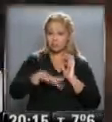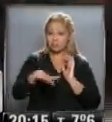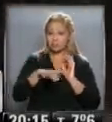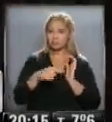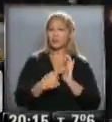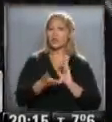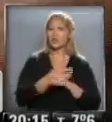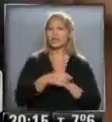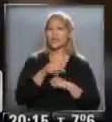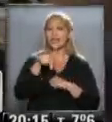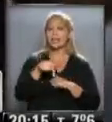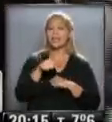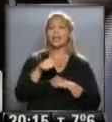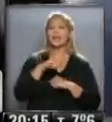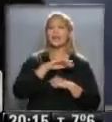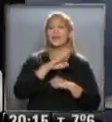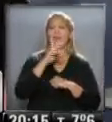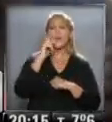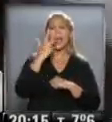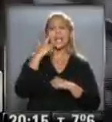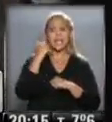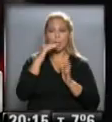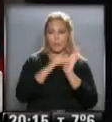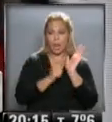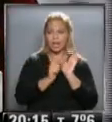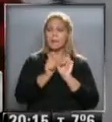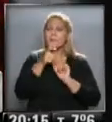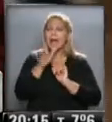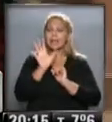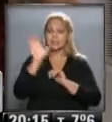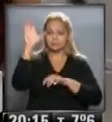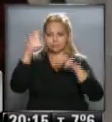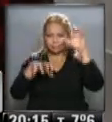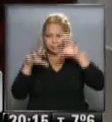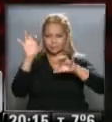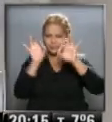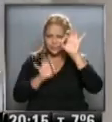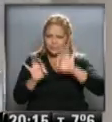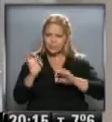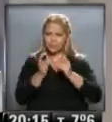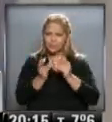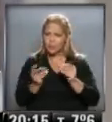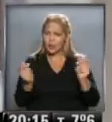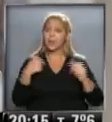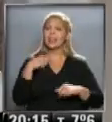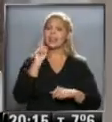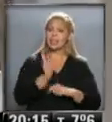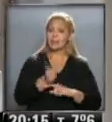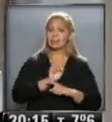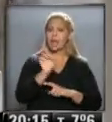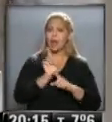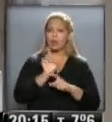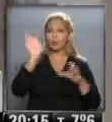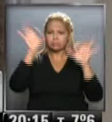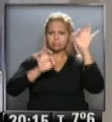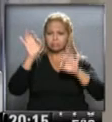provincia de Buenos Aires. En Bahía Blanca alguien dice que cayó algo de aguanieve con una sensación térmica de hasta 9 grados bajo cero y también se registró alguna